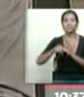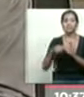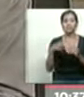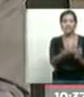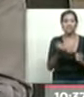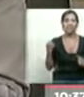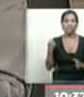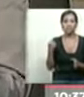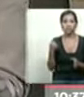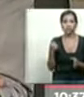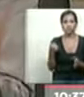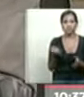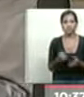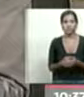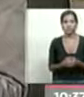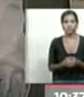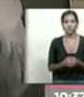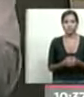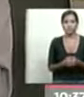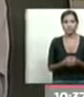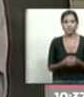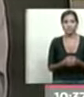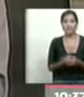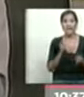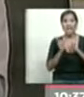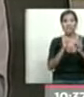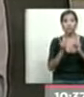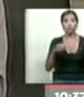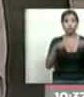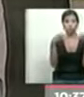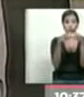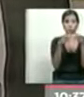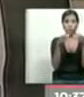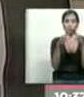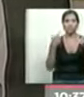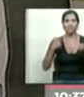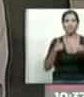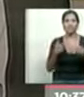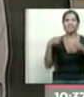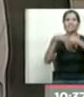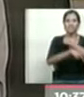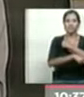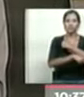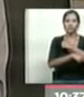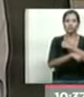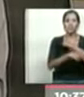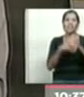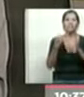¿verdad? Algunos sectores que tenían infiltrados dentro de las instituciones públicas.